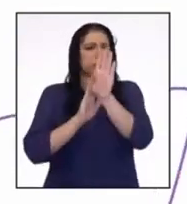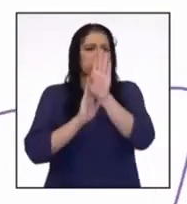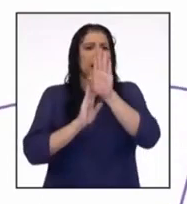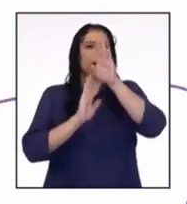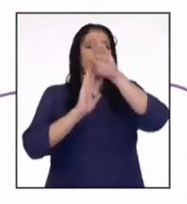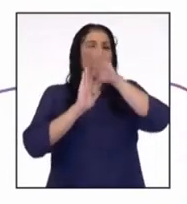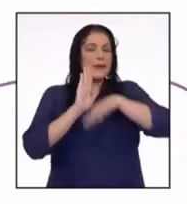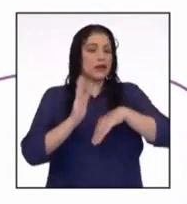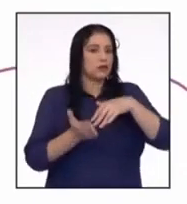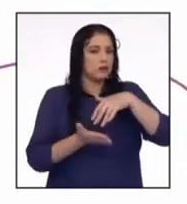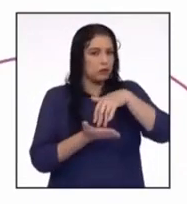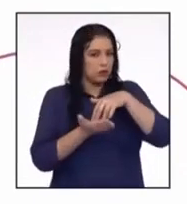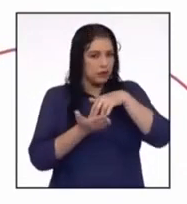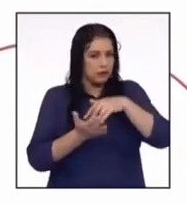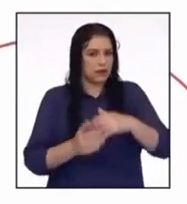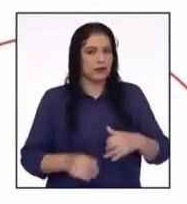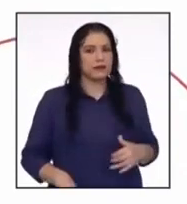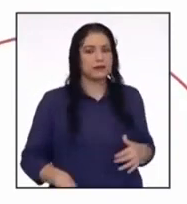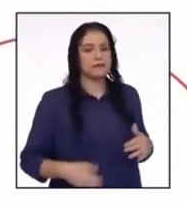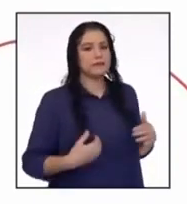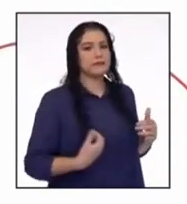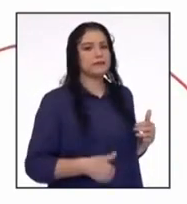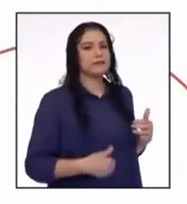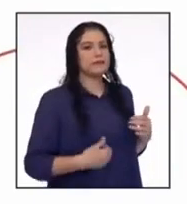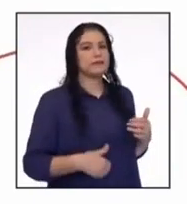menor vulnerabilidad.